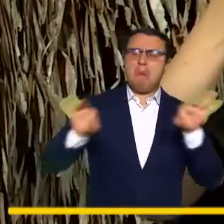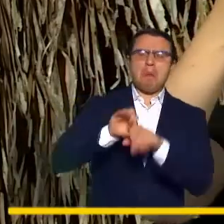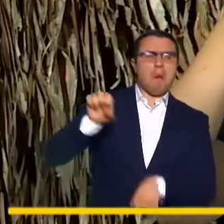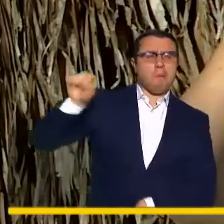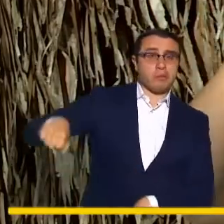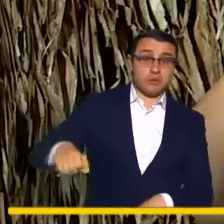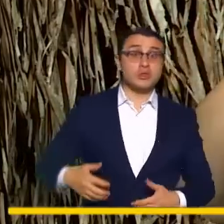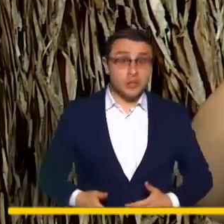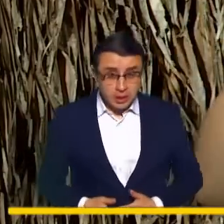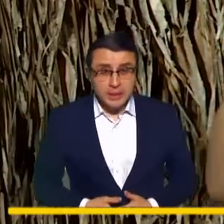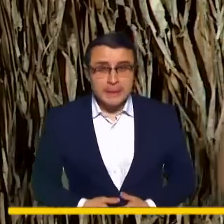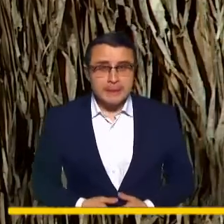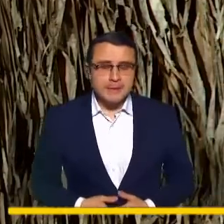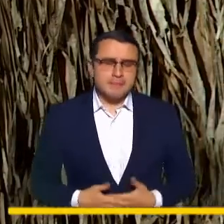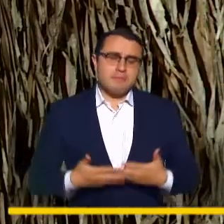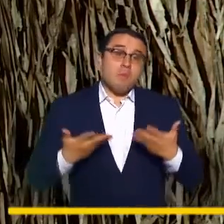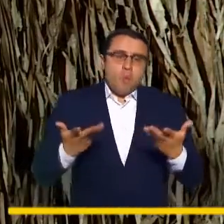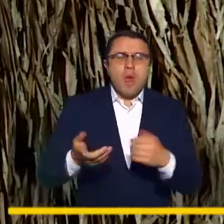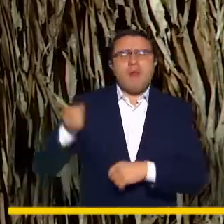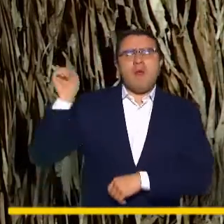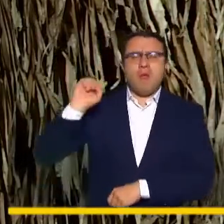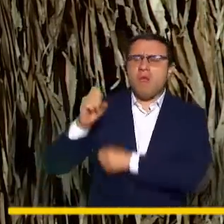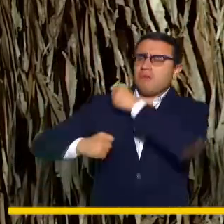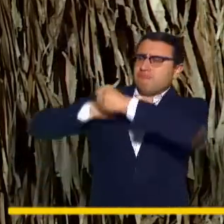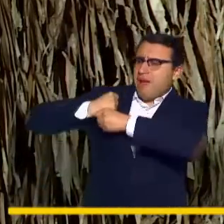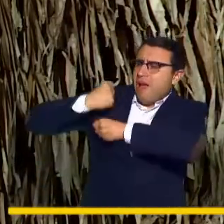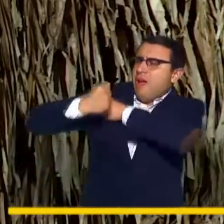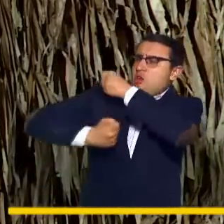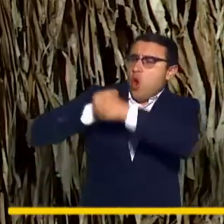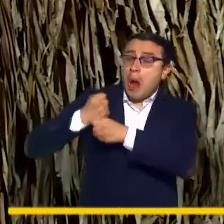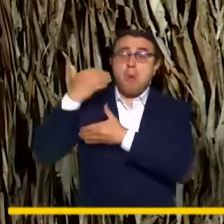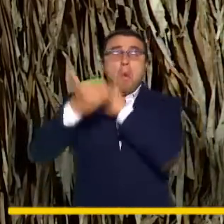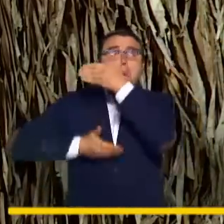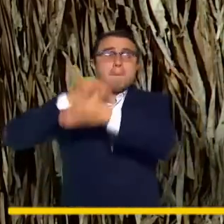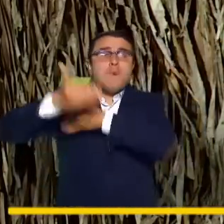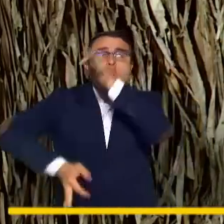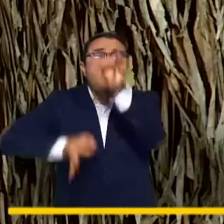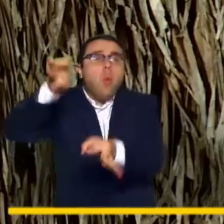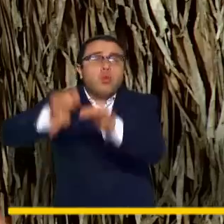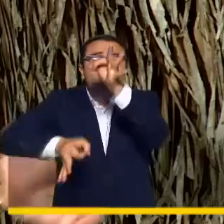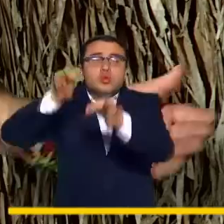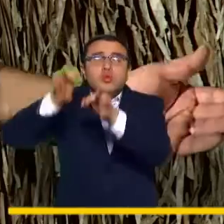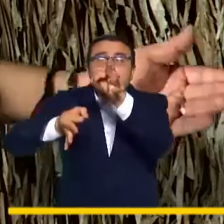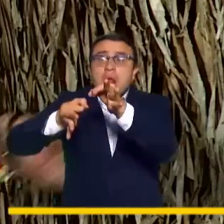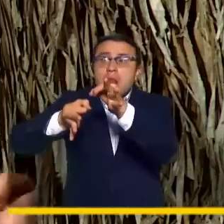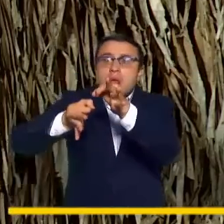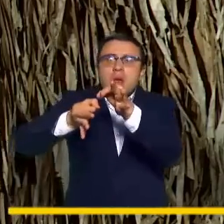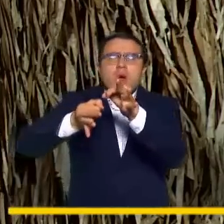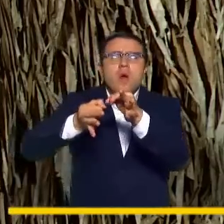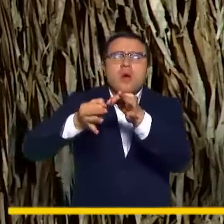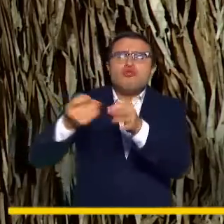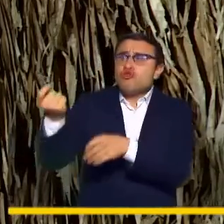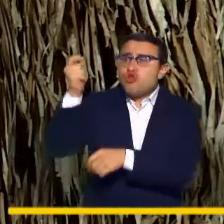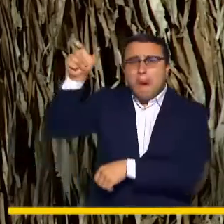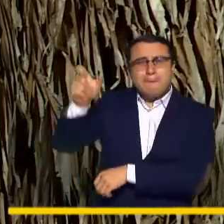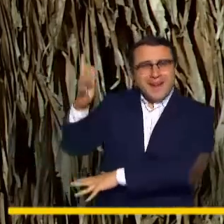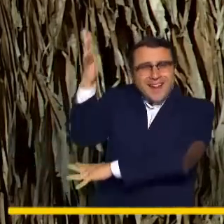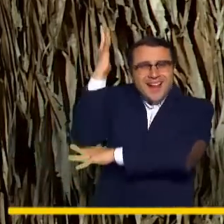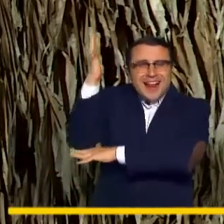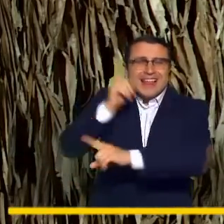Bueno, pasaron los años y los procesos judiciales, 22 acabo de